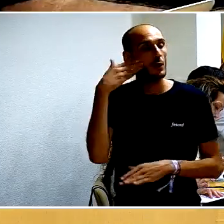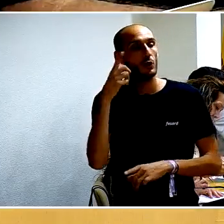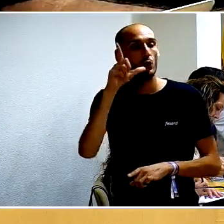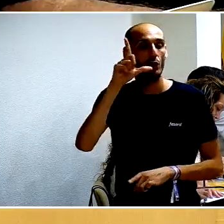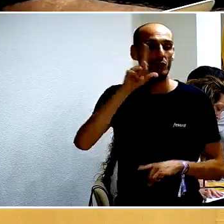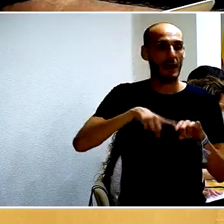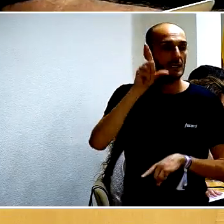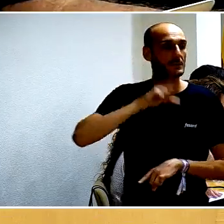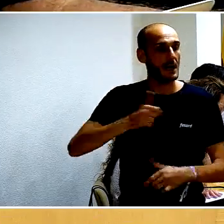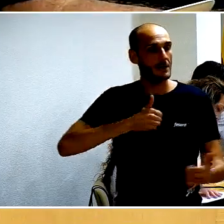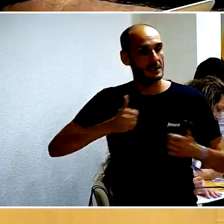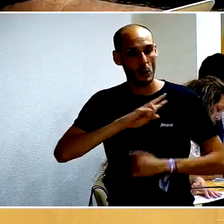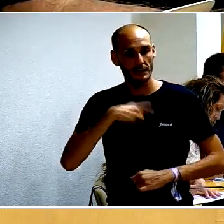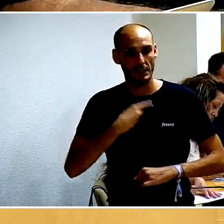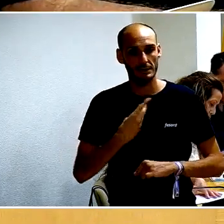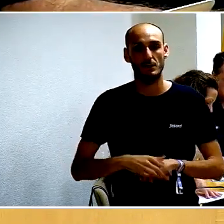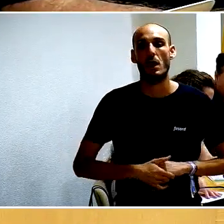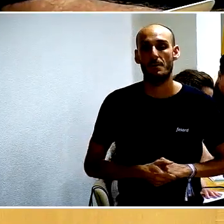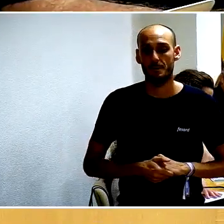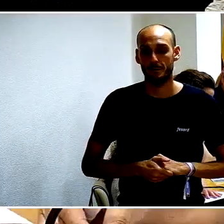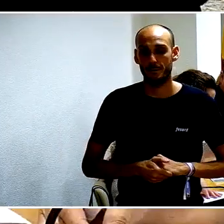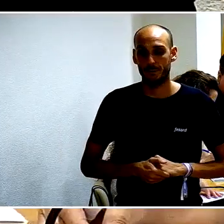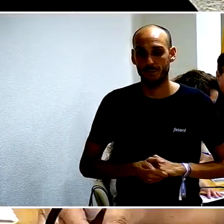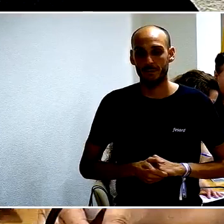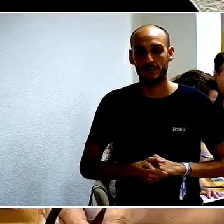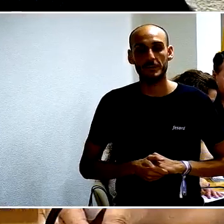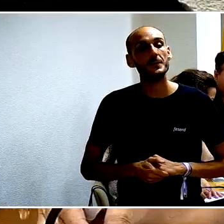i intersexual. Senyor secretari.